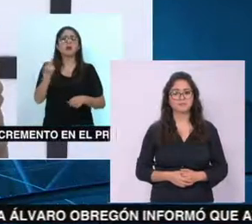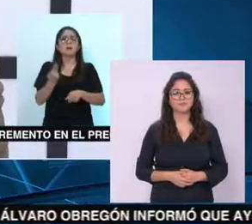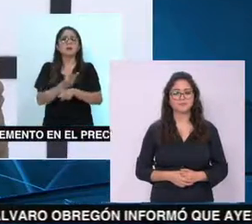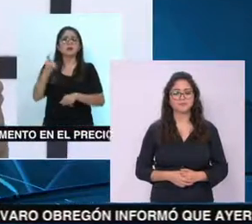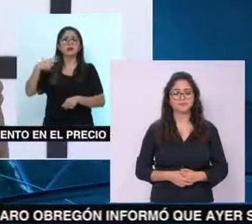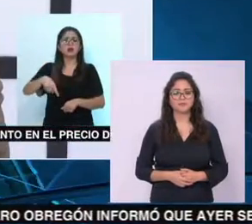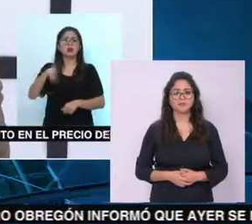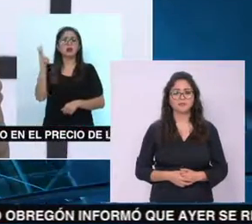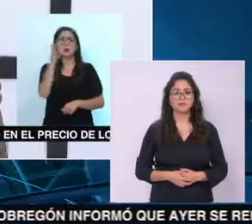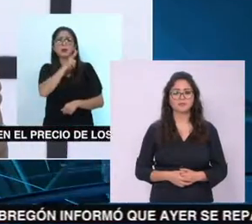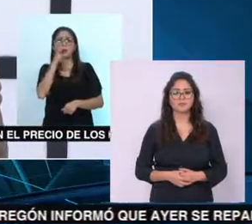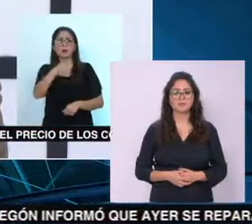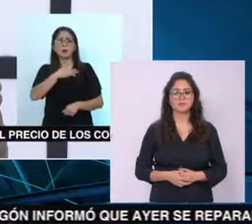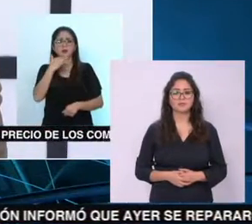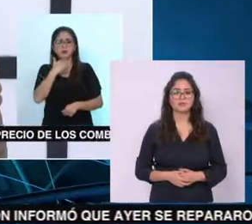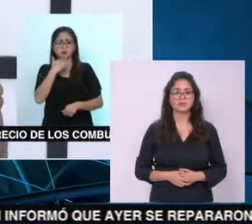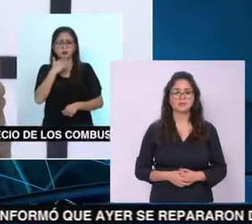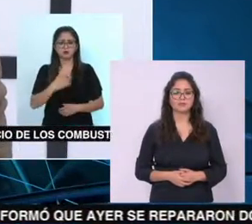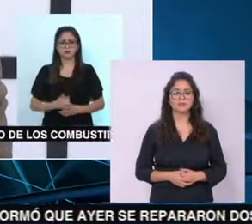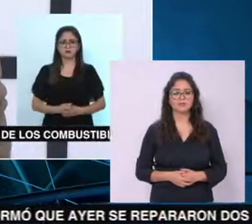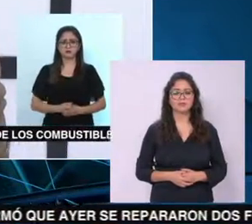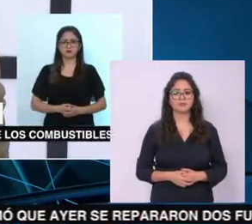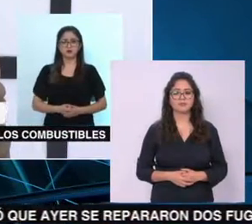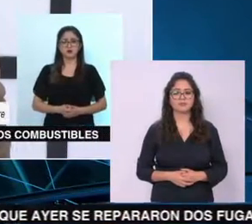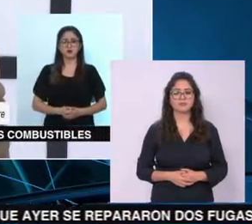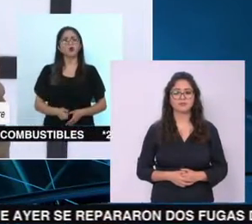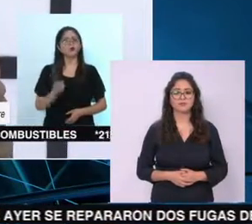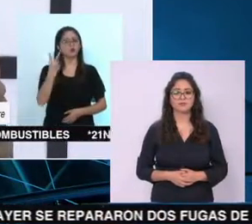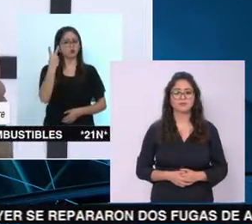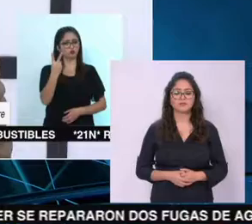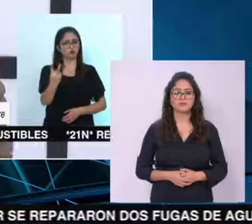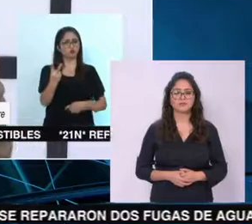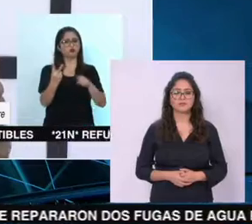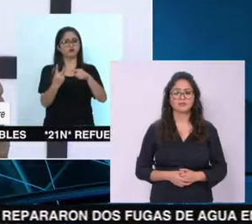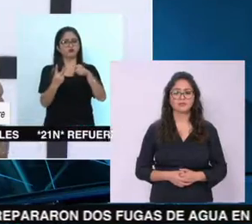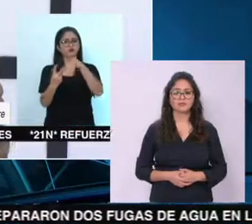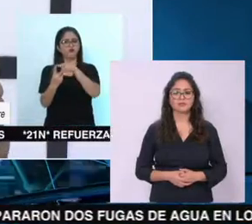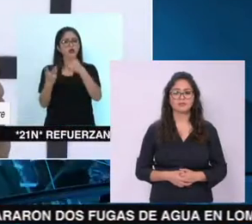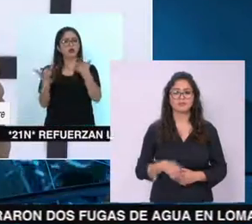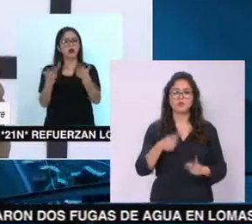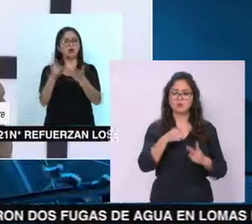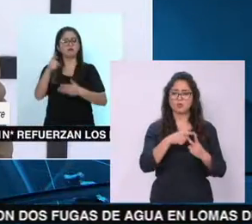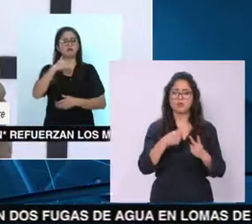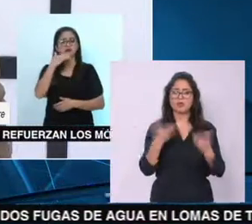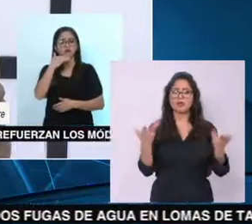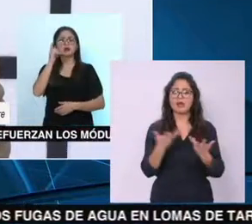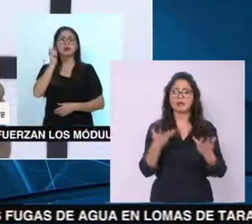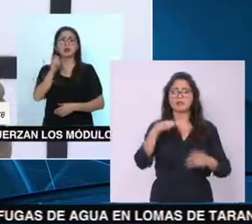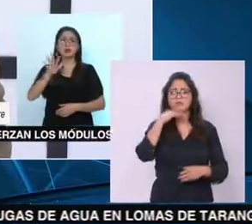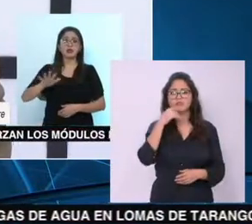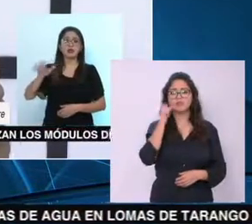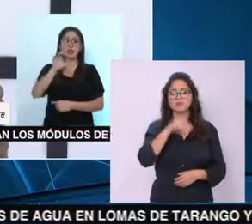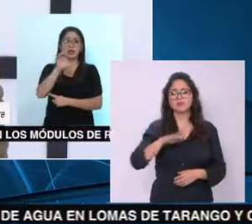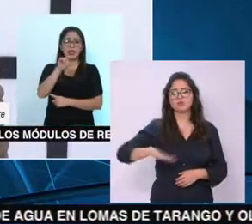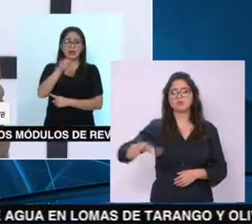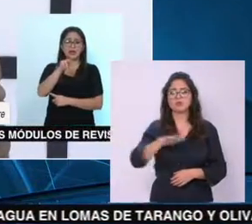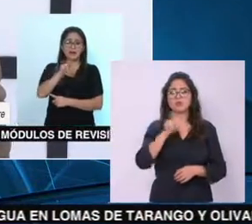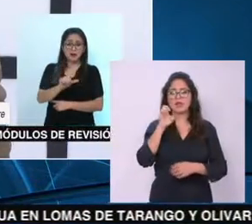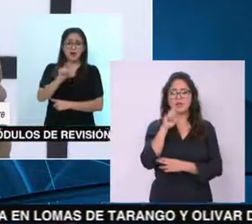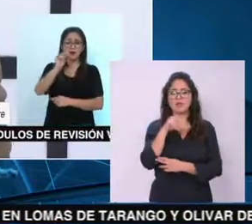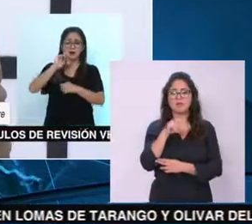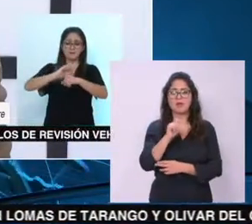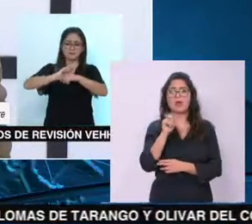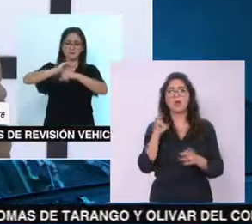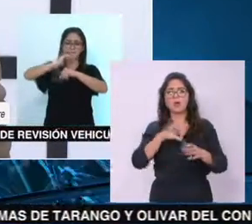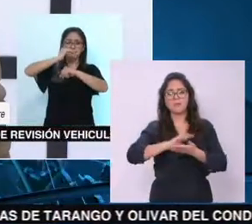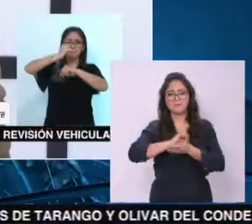Son dos factores que están afectando la calidad del aire. El primero, tenemos unas condiciones climatológicas que hacen que la capa de